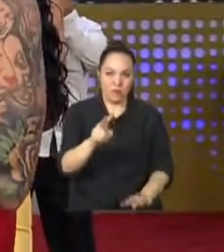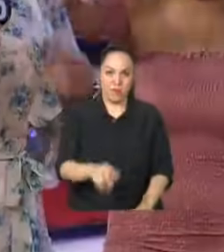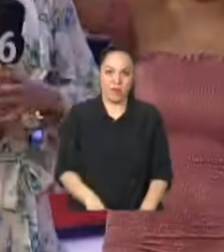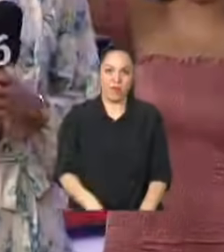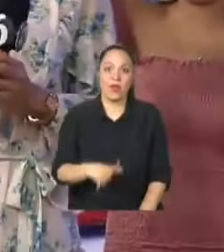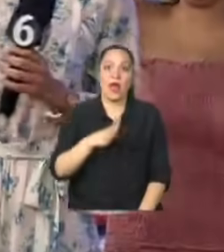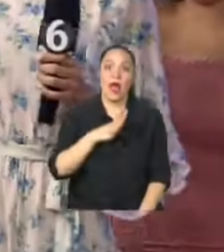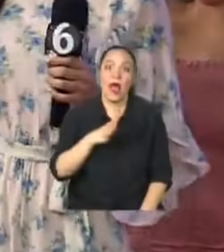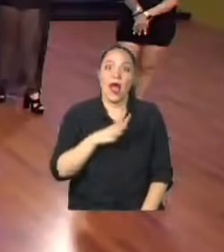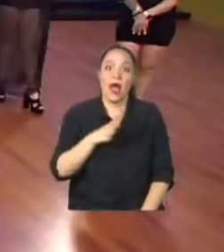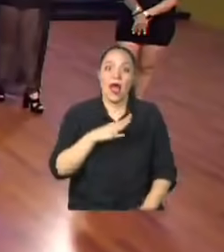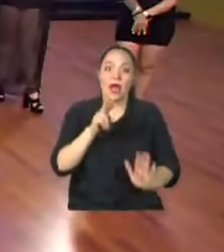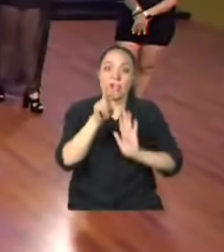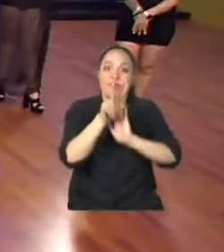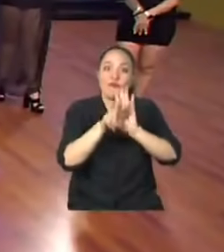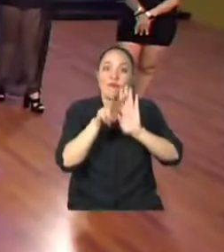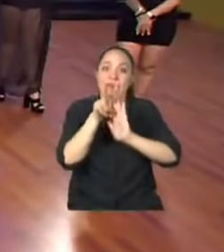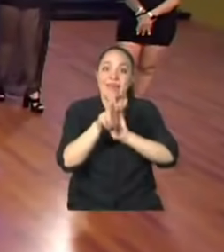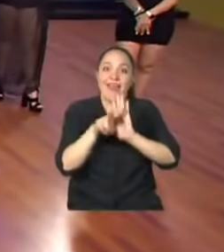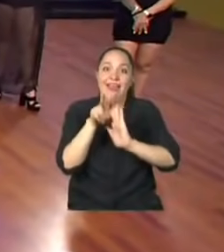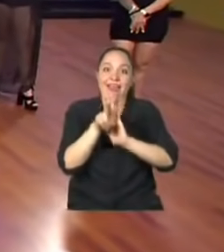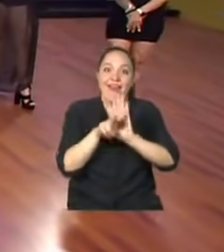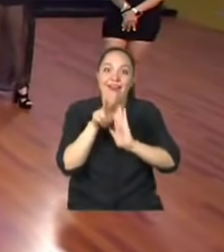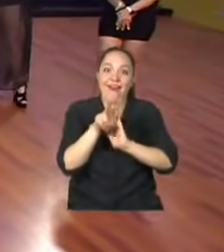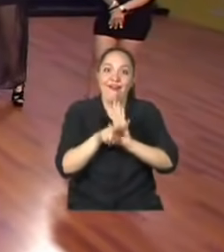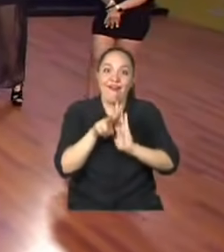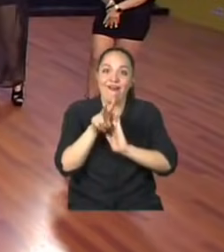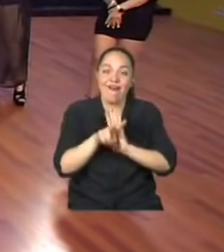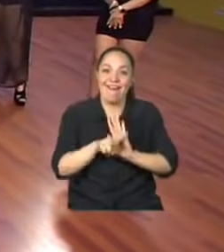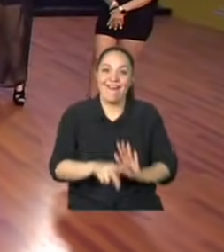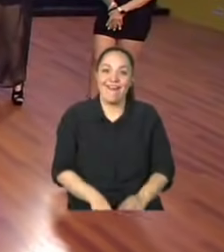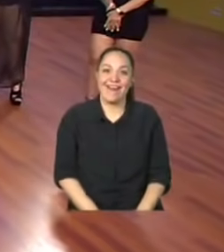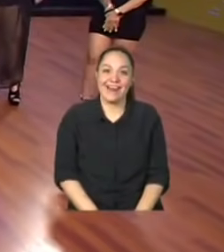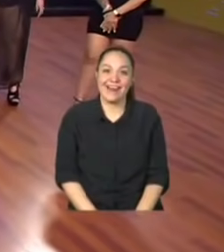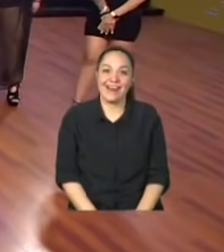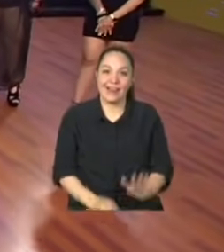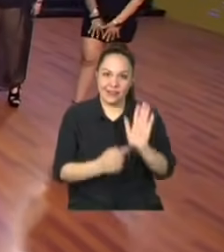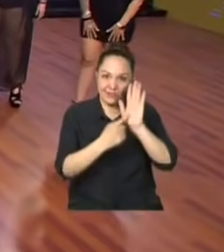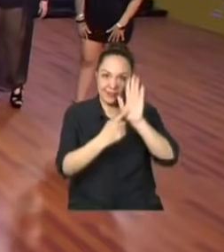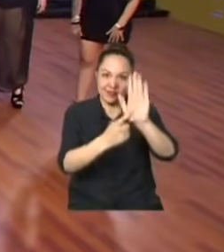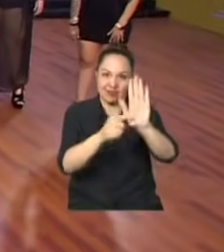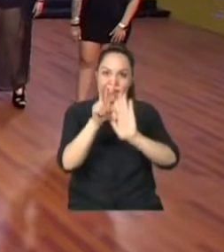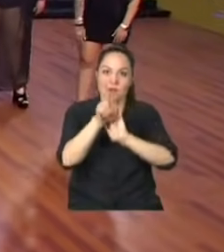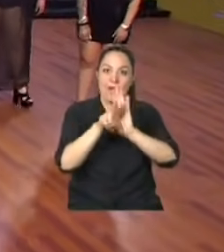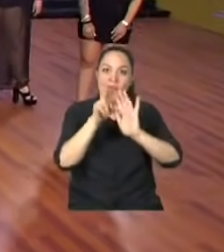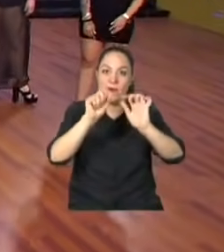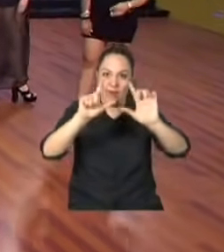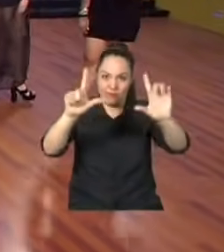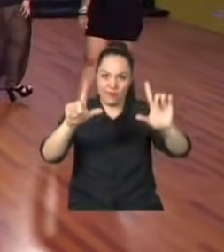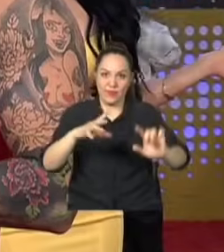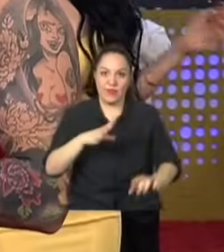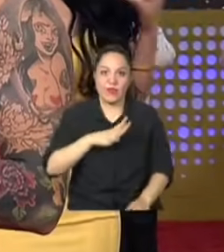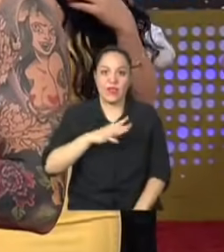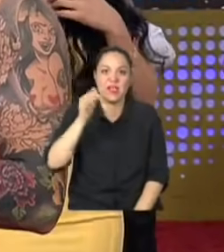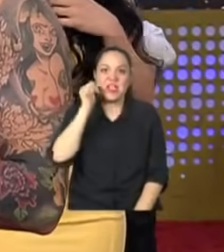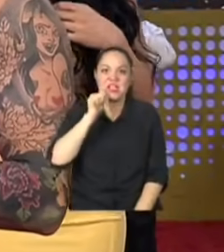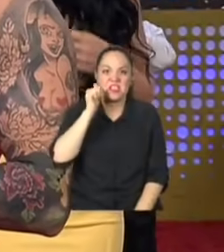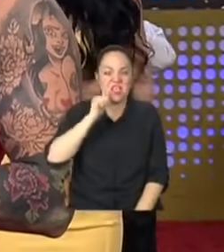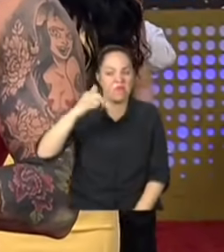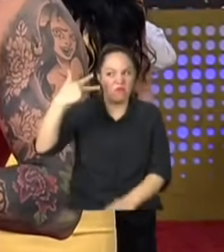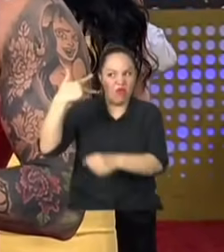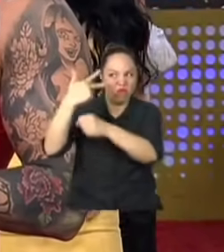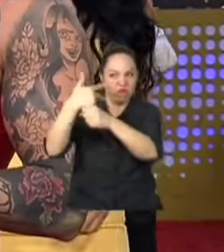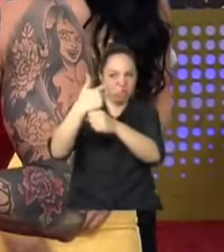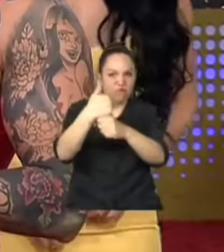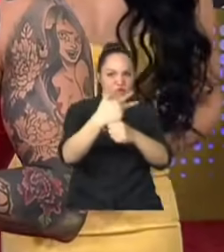¡Hay un video! Pásaselo. Enséñaselo, Chavano, enséñaselo. Sí, porque aquí siempre me andan grabando, pero